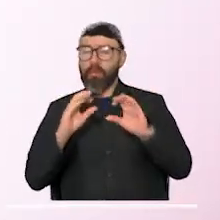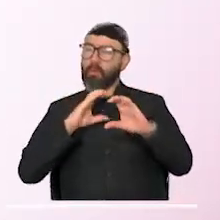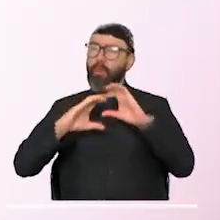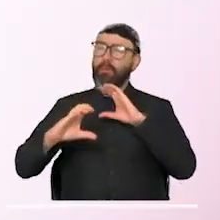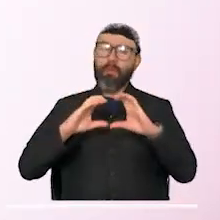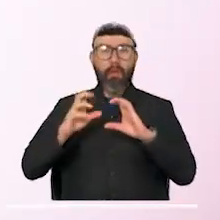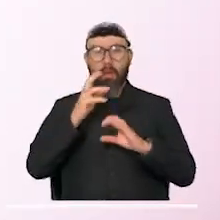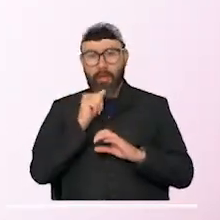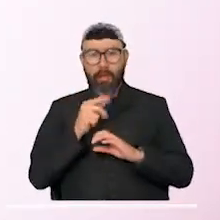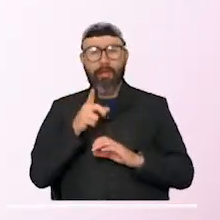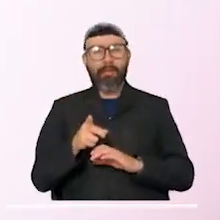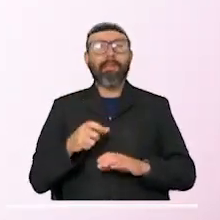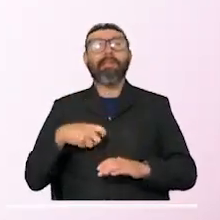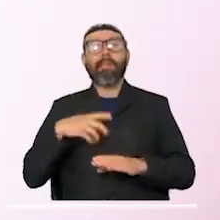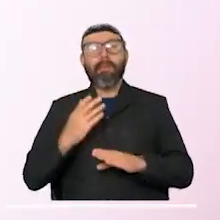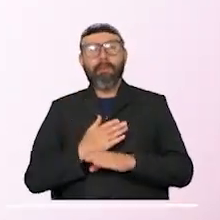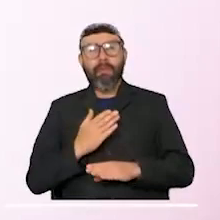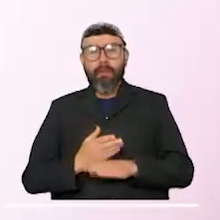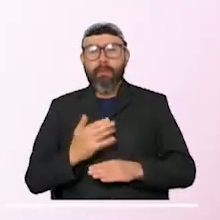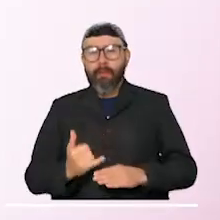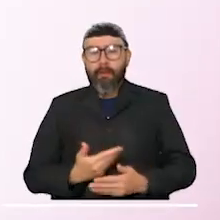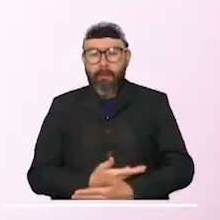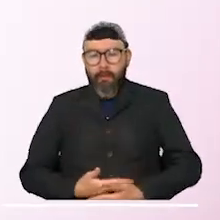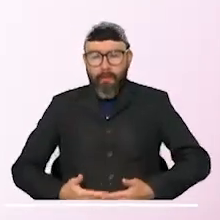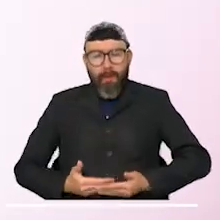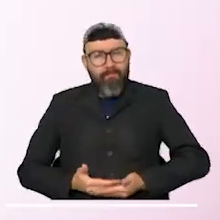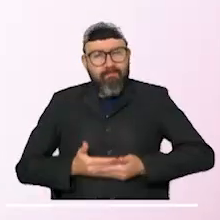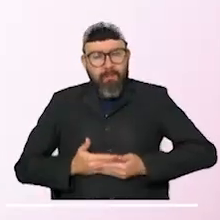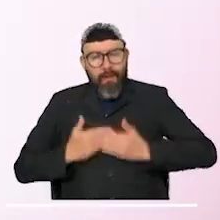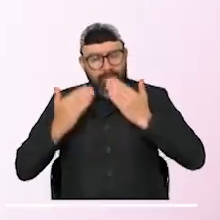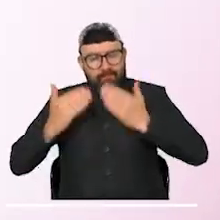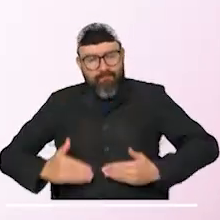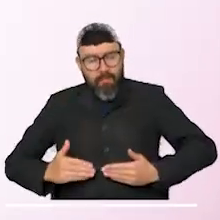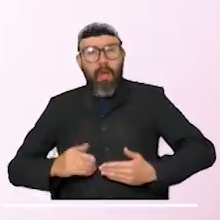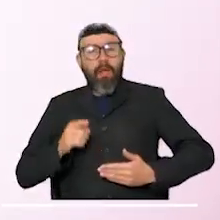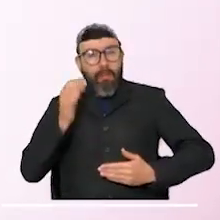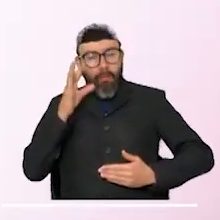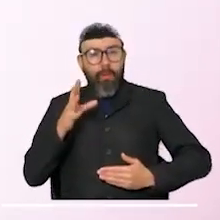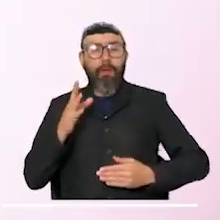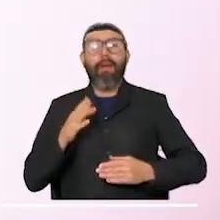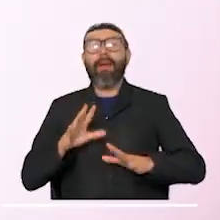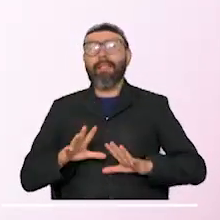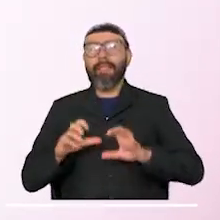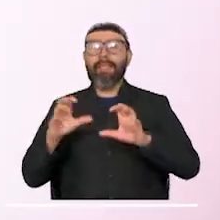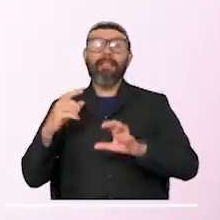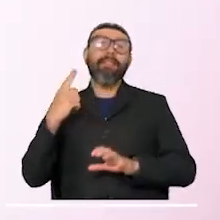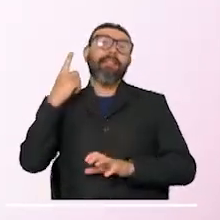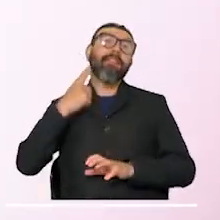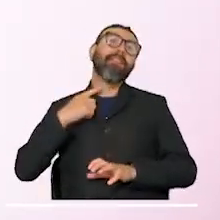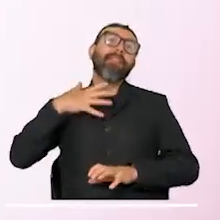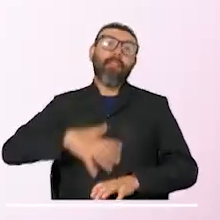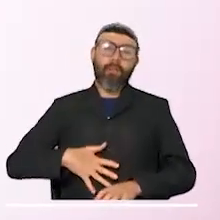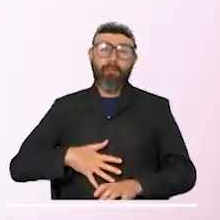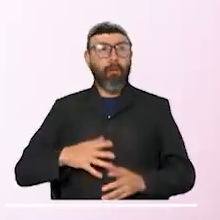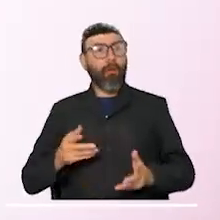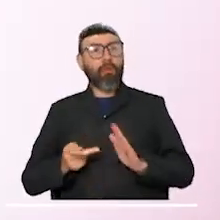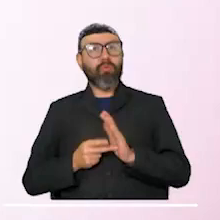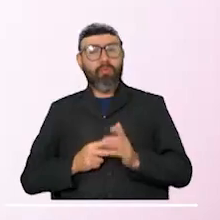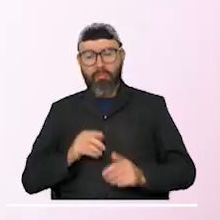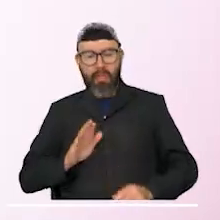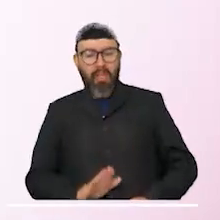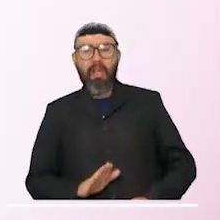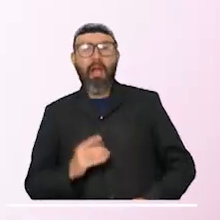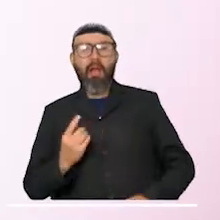cómo eso genera bloqueos también en la parte pélvica y puede generar por ejemplo un cáncer de tiroides Entonces miren que no solamente es vagina respecto